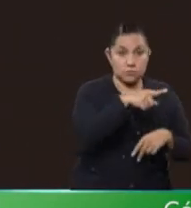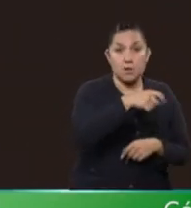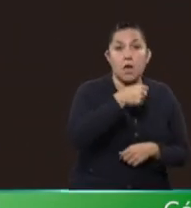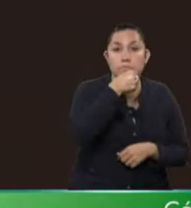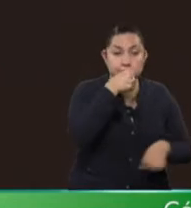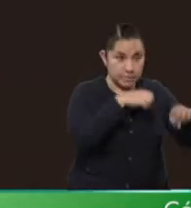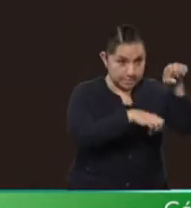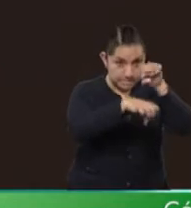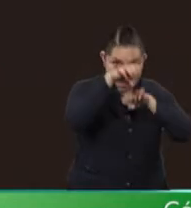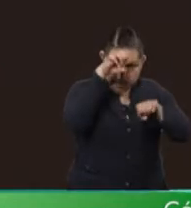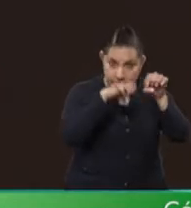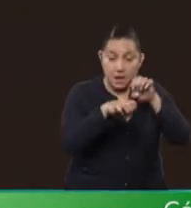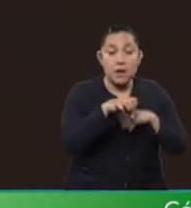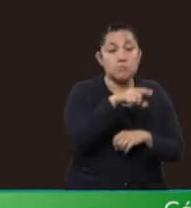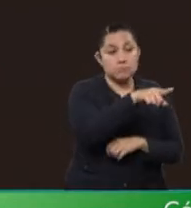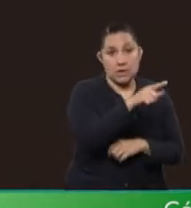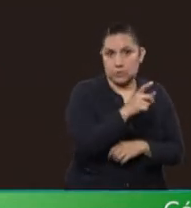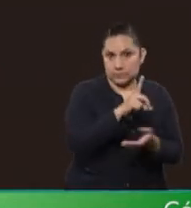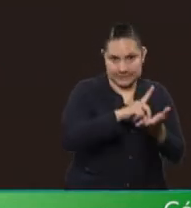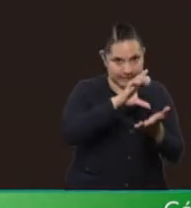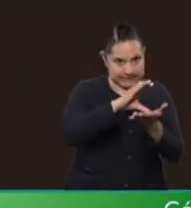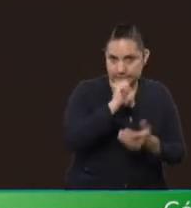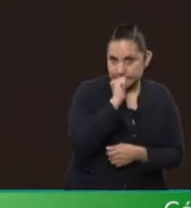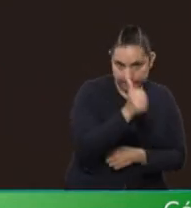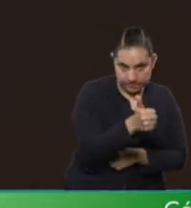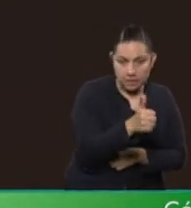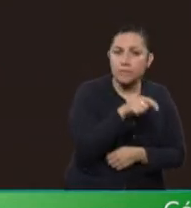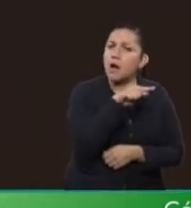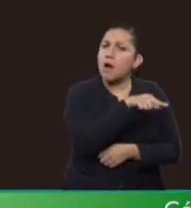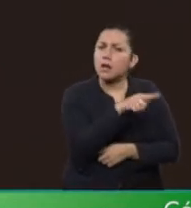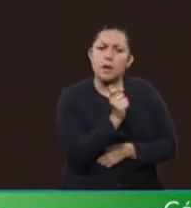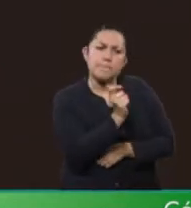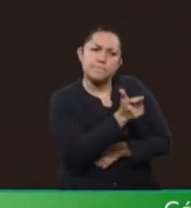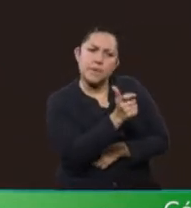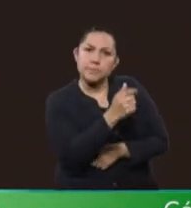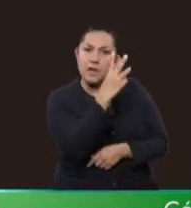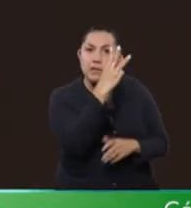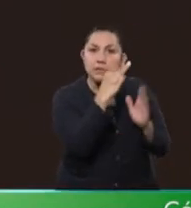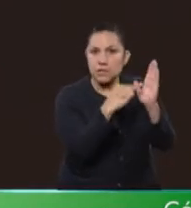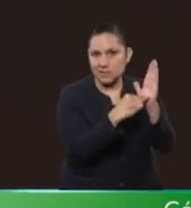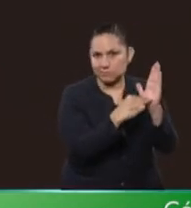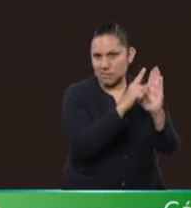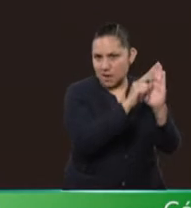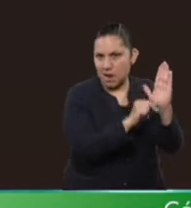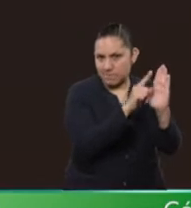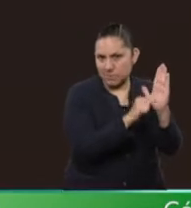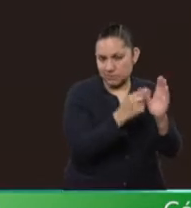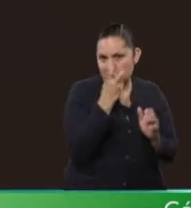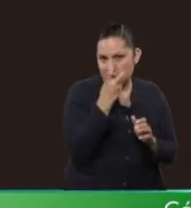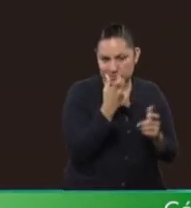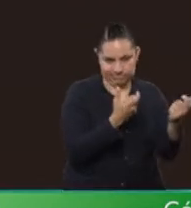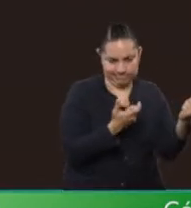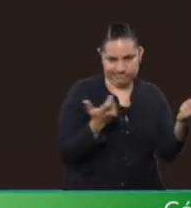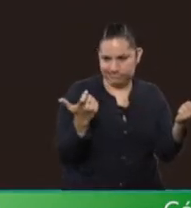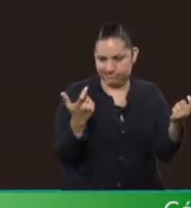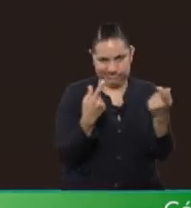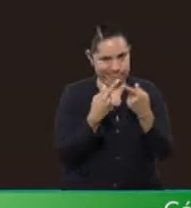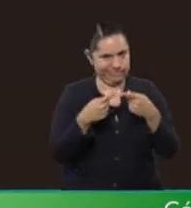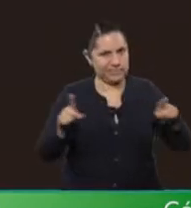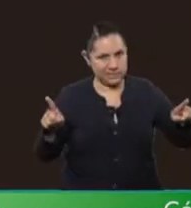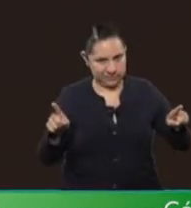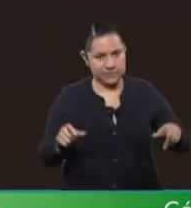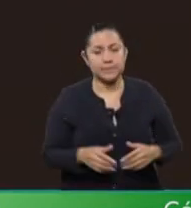sus ingresos normales por un monto de 3.000 pesos mensuales. Cuarto, el apoyo a las personas con